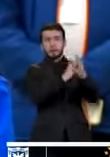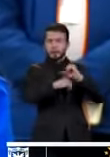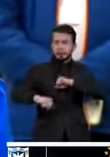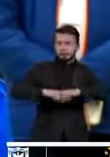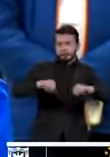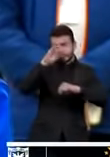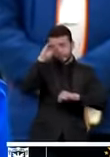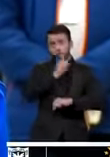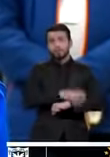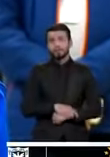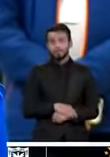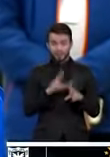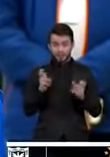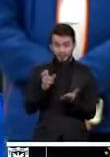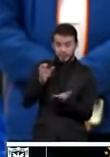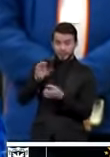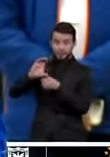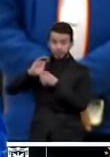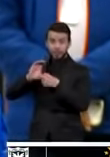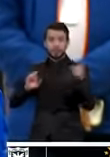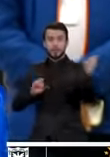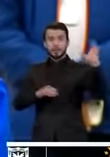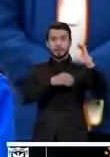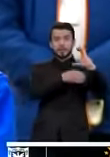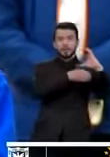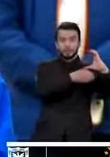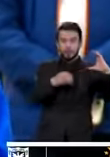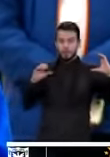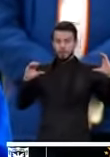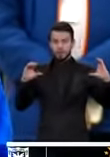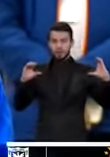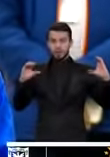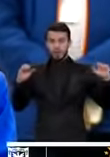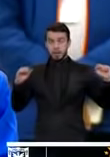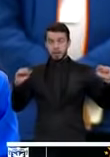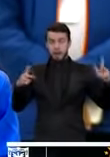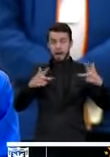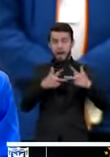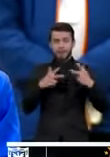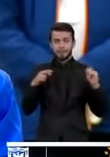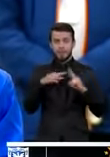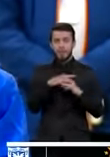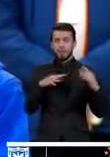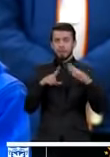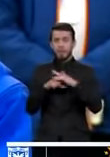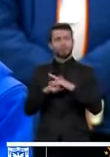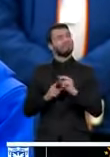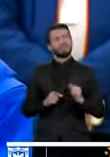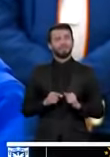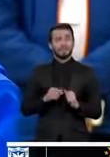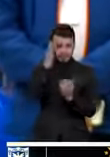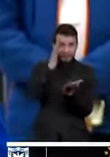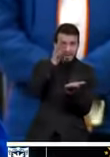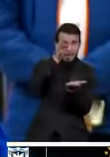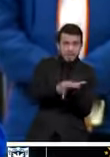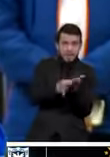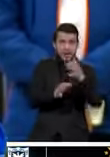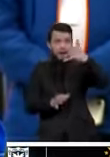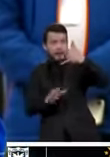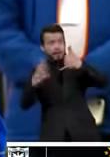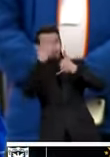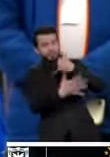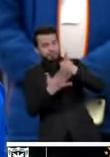riesgosa en este instante, porque las ciudades somos las que corremos más peligro, porque tenemos mucha densidad, mucha gente, y por lo tanto, muy alto riesgo de